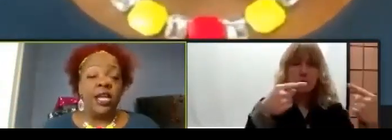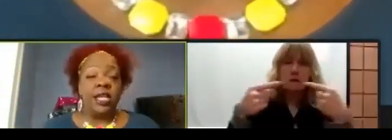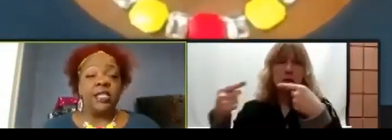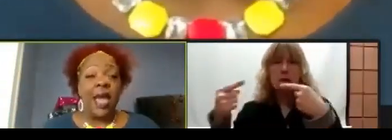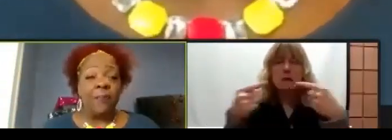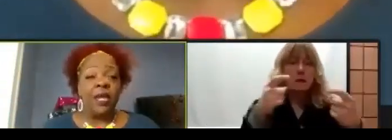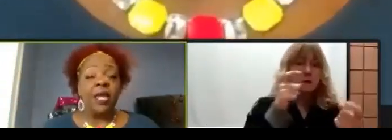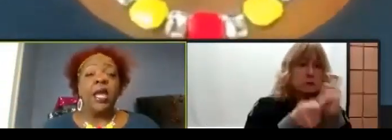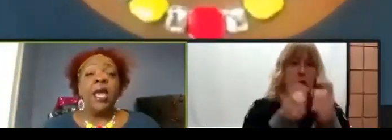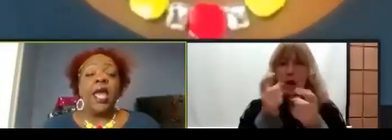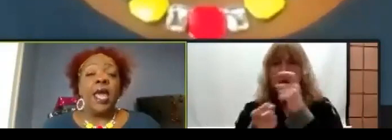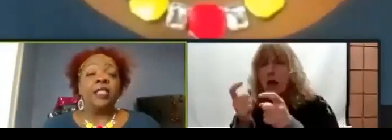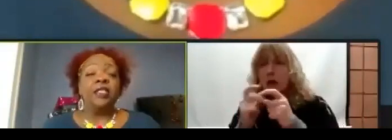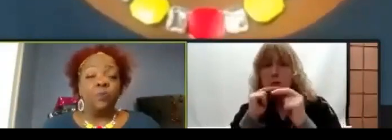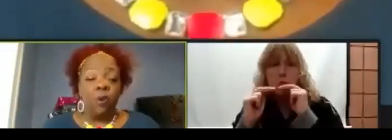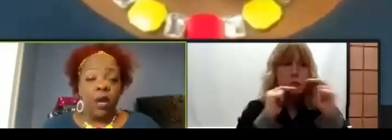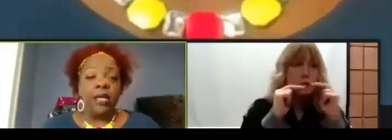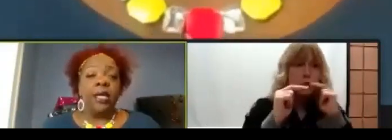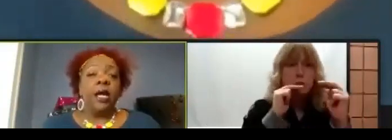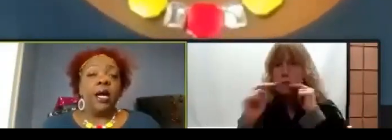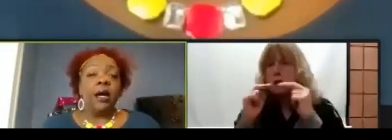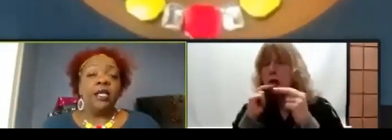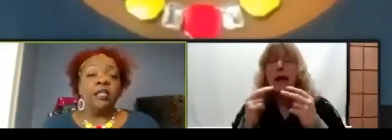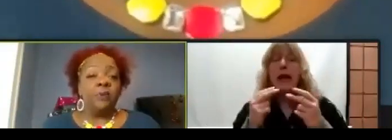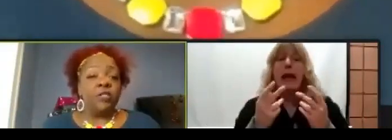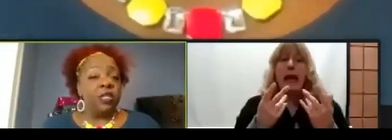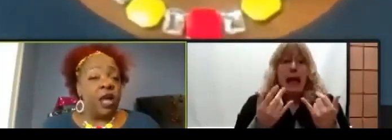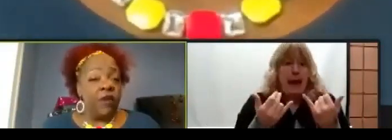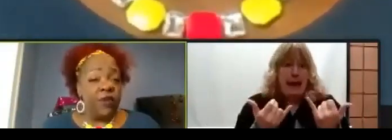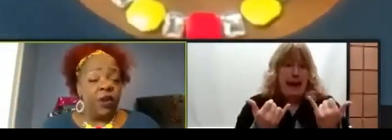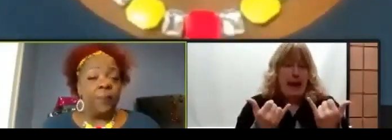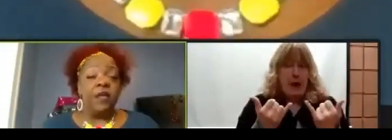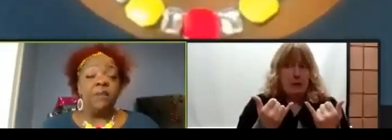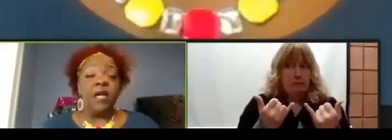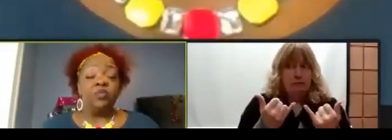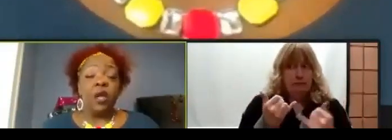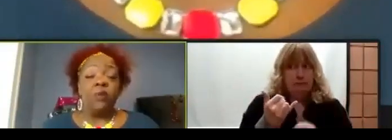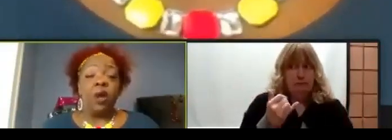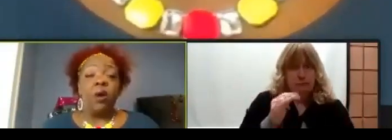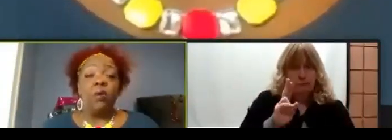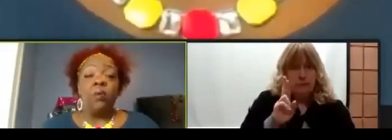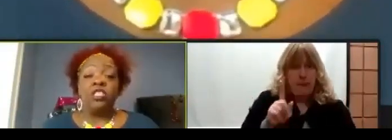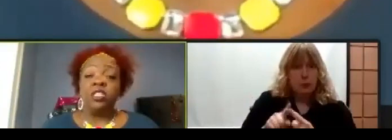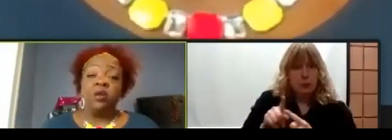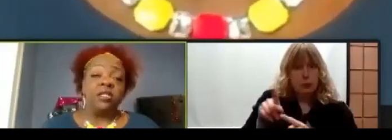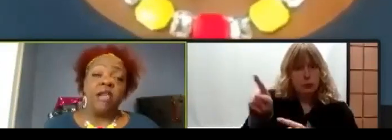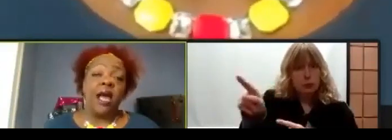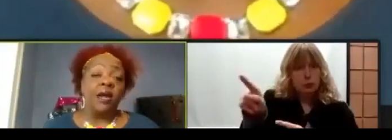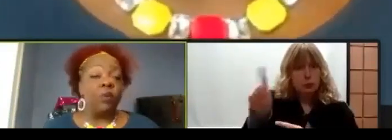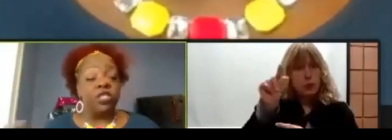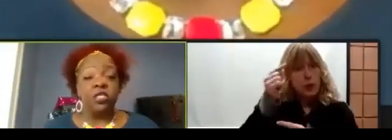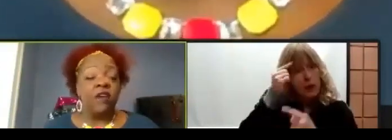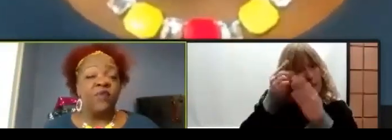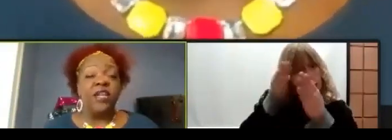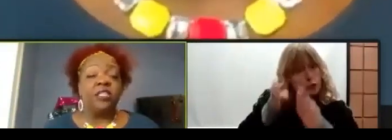y hasta este punto está en las manos de la gobernadora porque no sabemos lo que va a firmar no sabemos lo que le van a decir y no